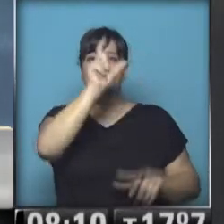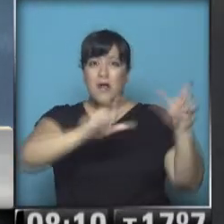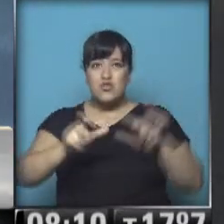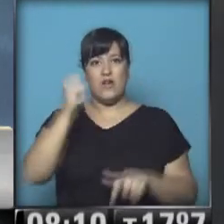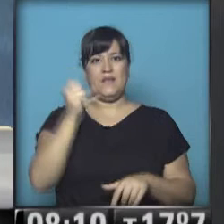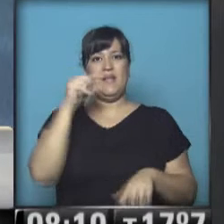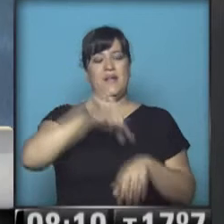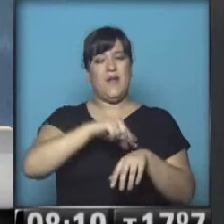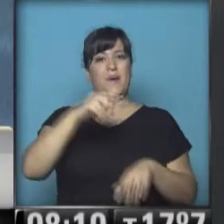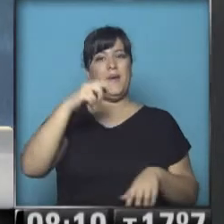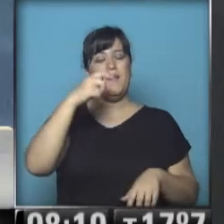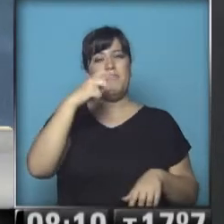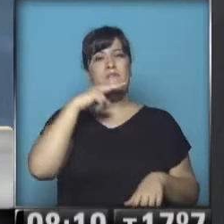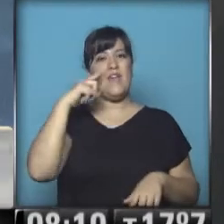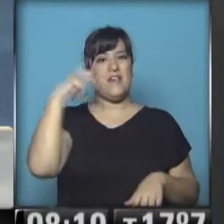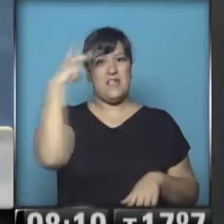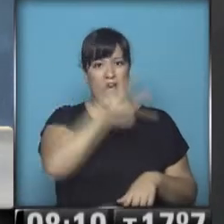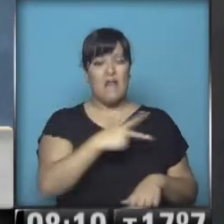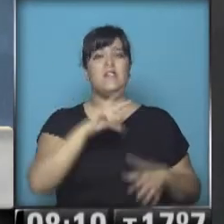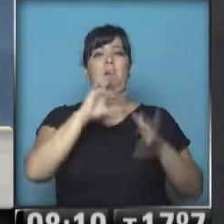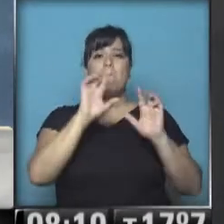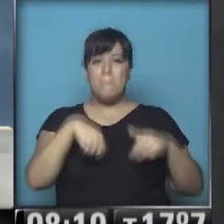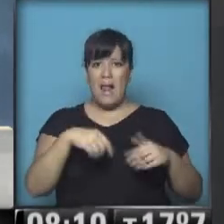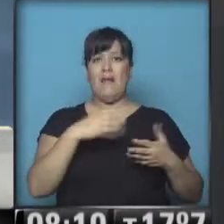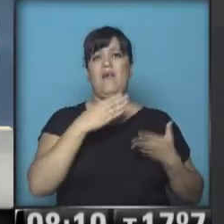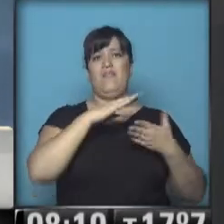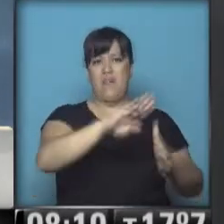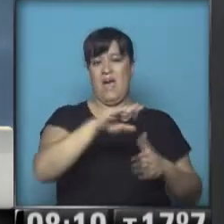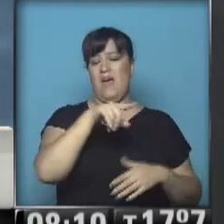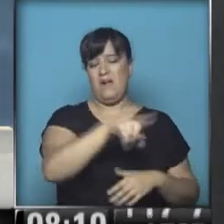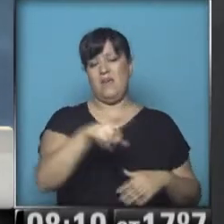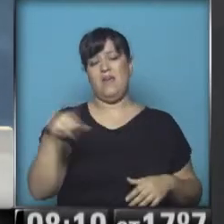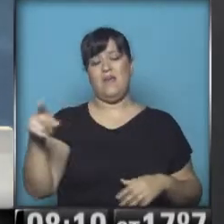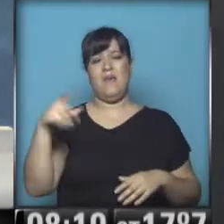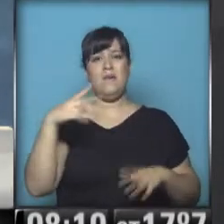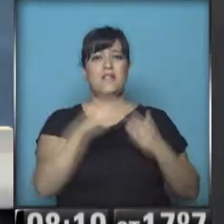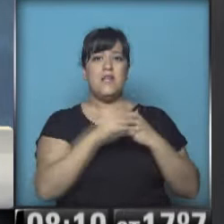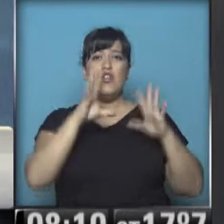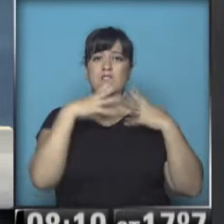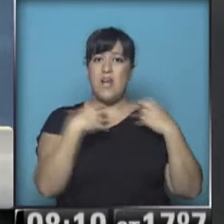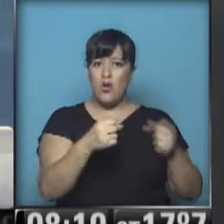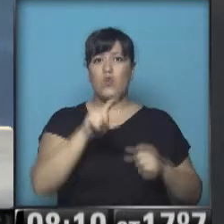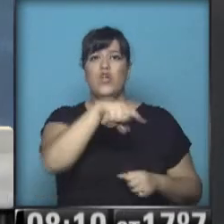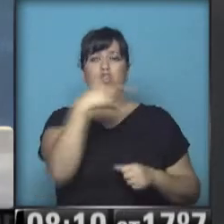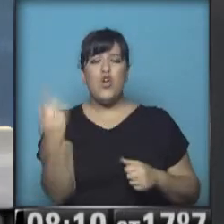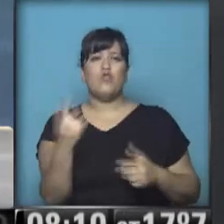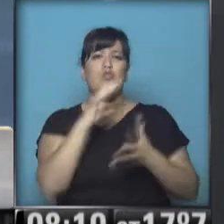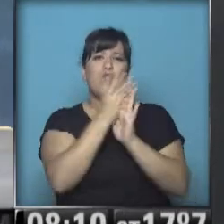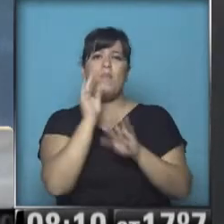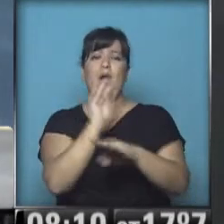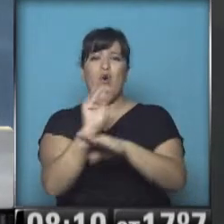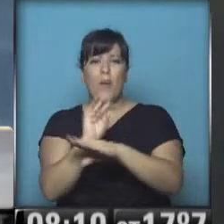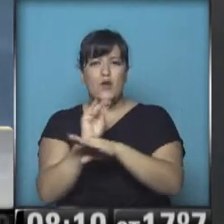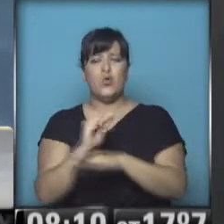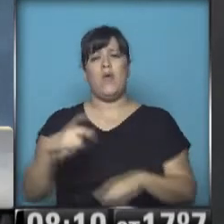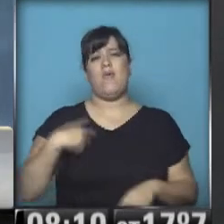35 mil con atención de políticas activas por parte del ministerio de salud y el resto con mecanismos de cobertura de